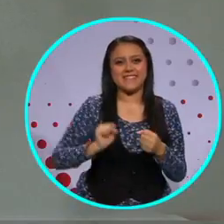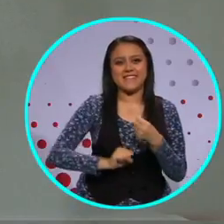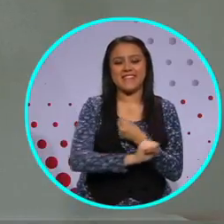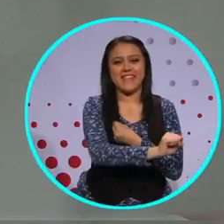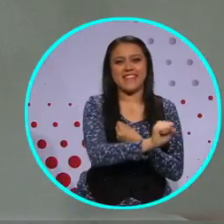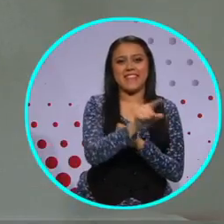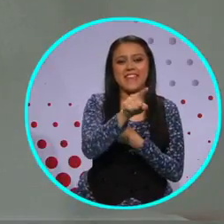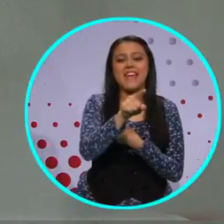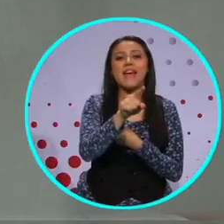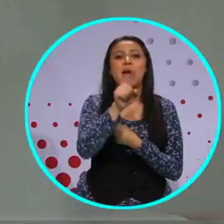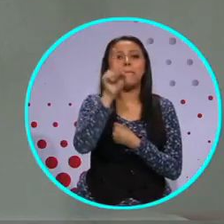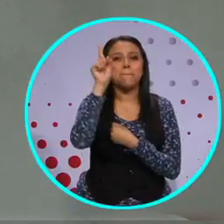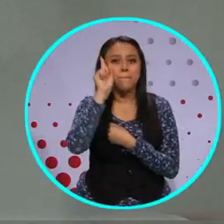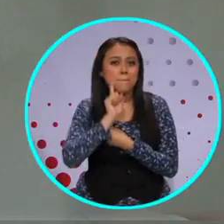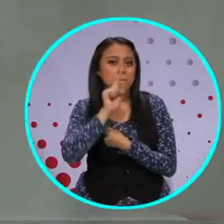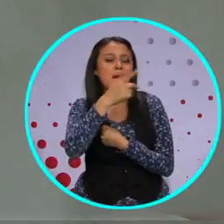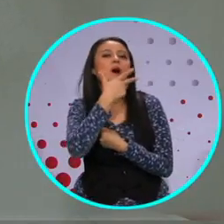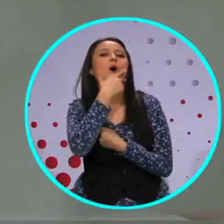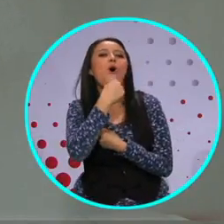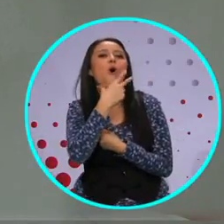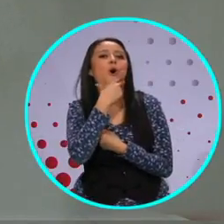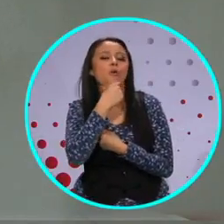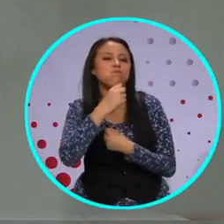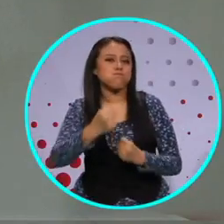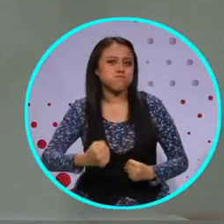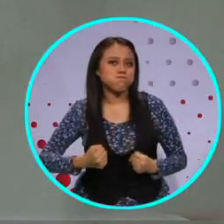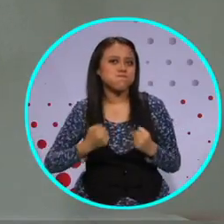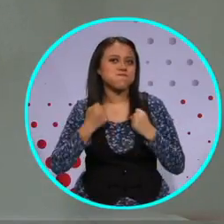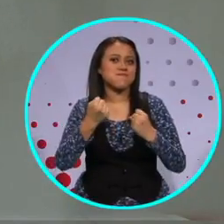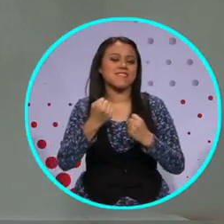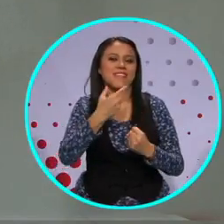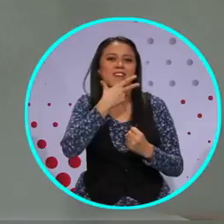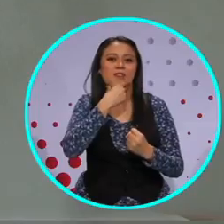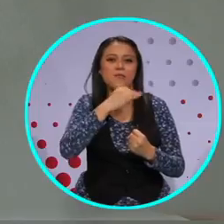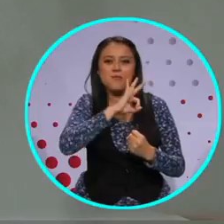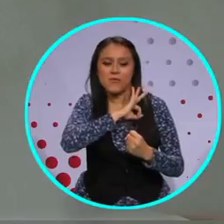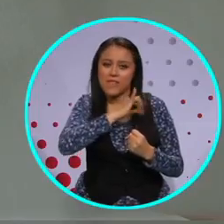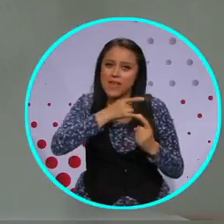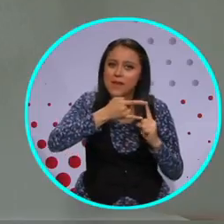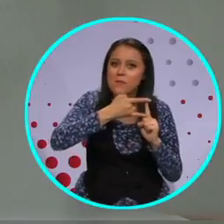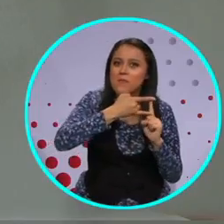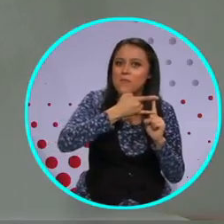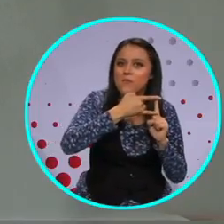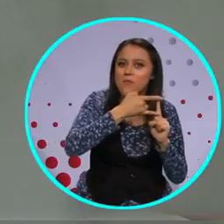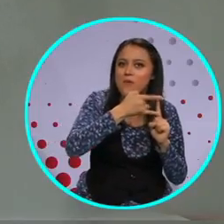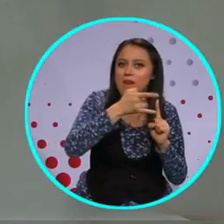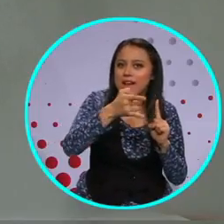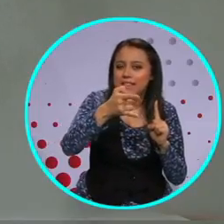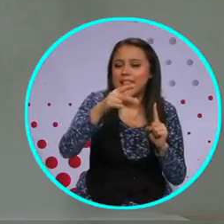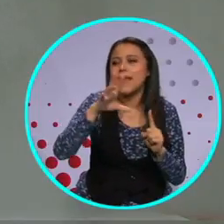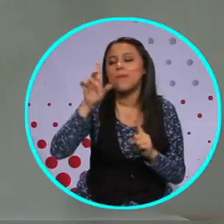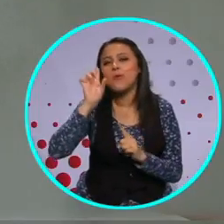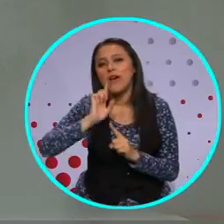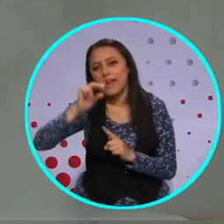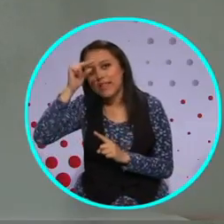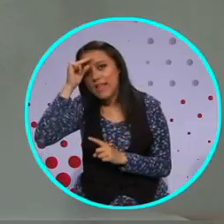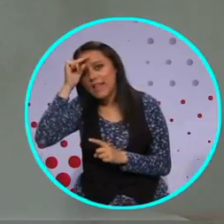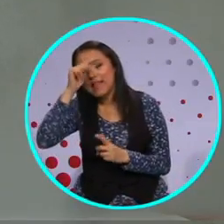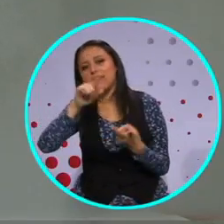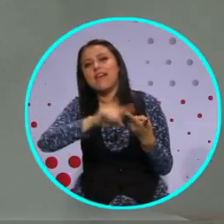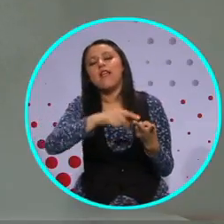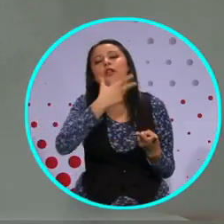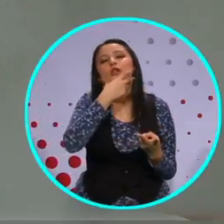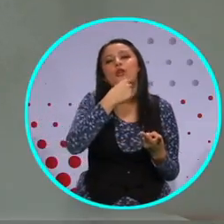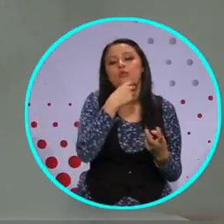ella y su cómplice él tenía la fuerza de un hombre abrió la puerta y ella el intelecto en la fuerza bruta